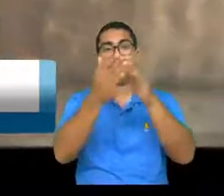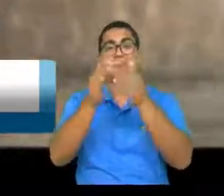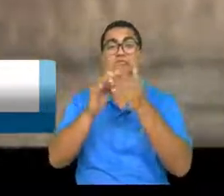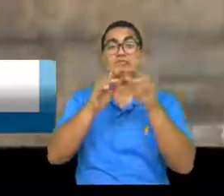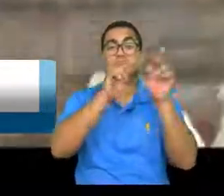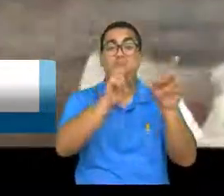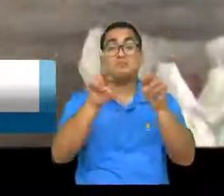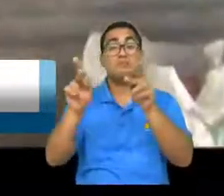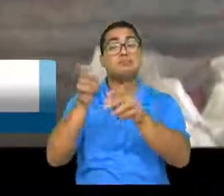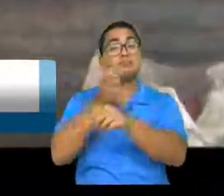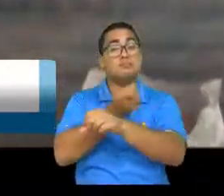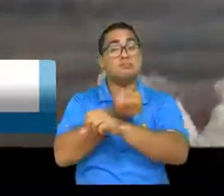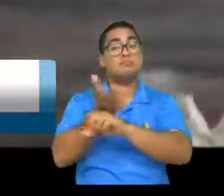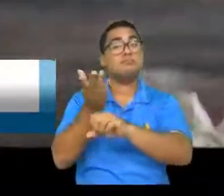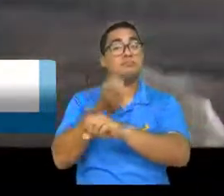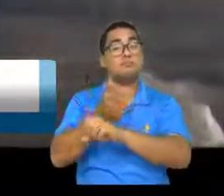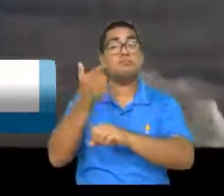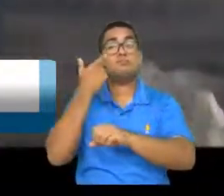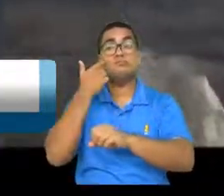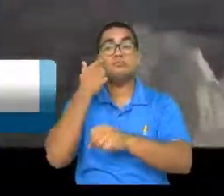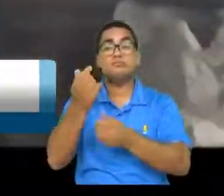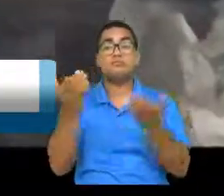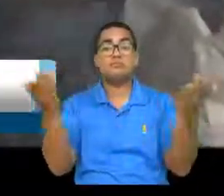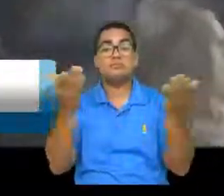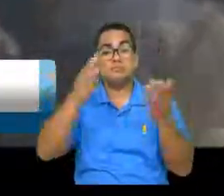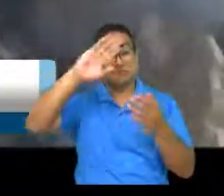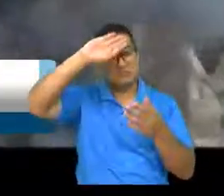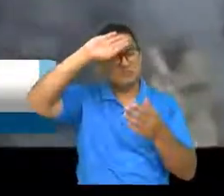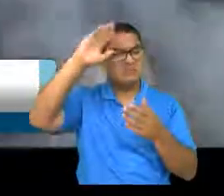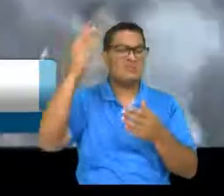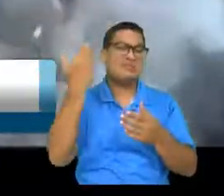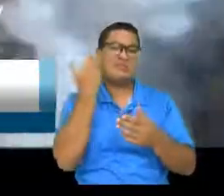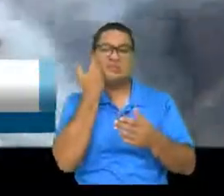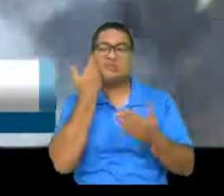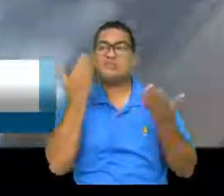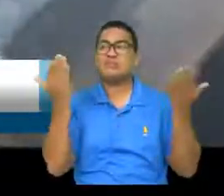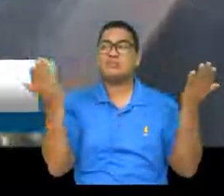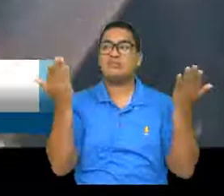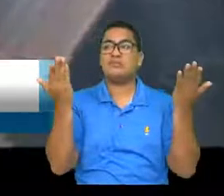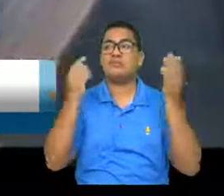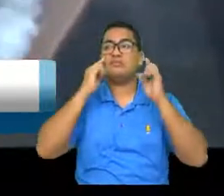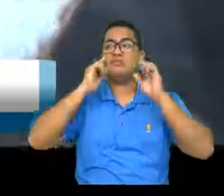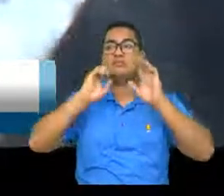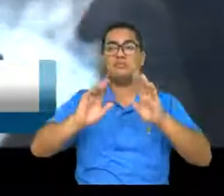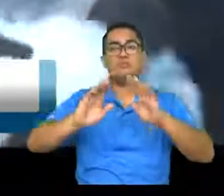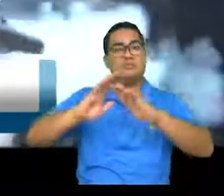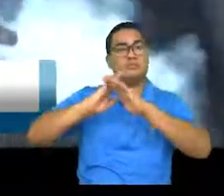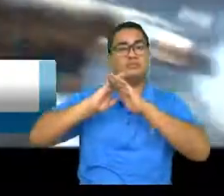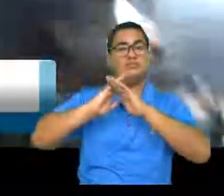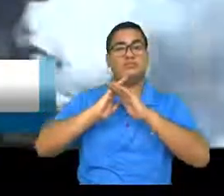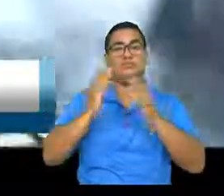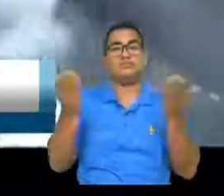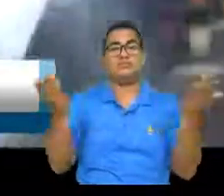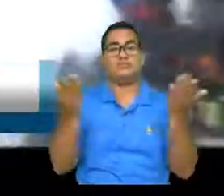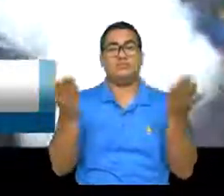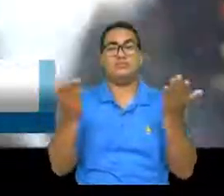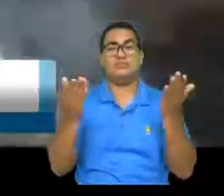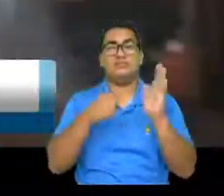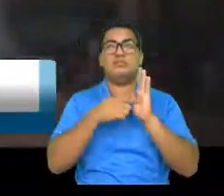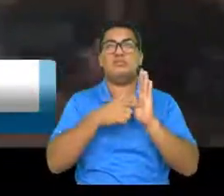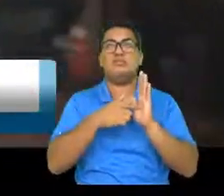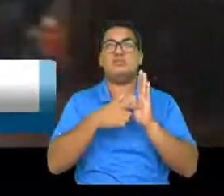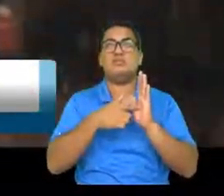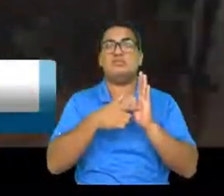las personas cuál es la sintomatología, de qué forma prevenir. Por ejemplo, la mosquita